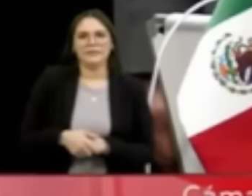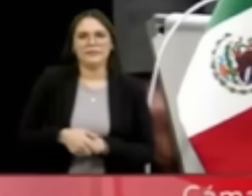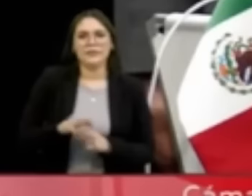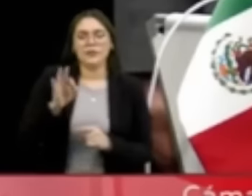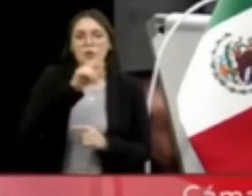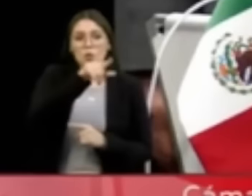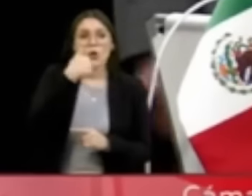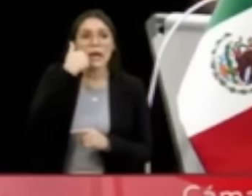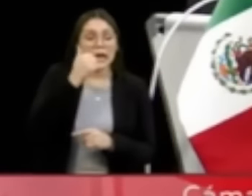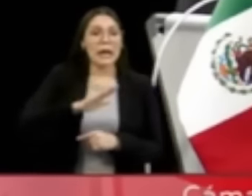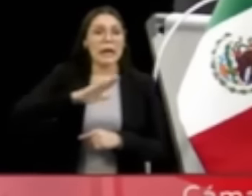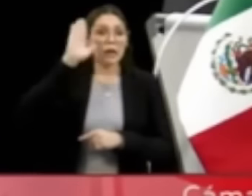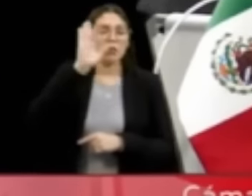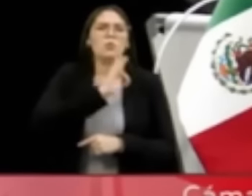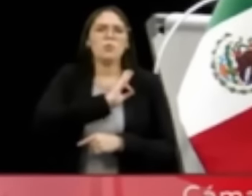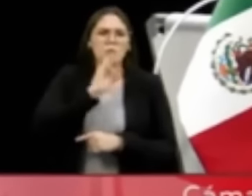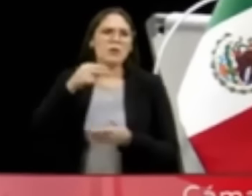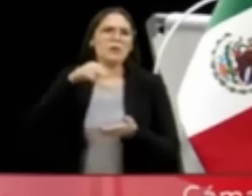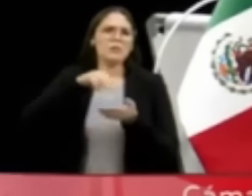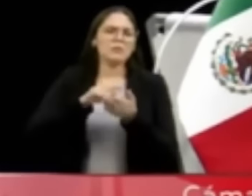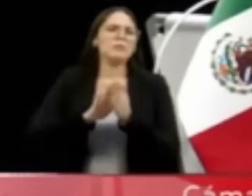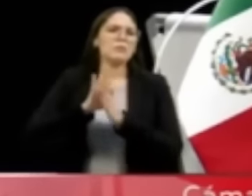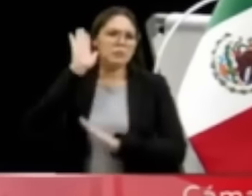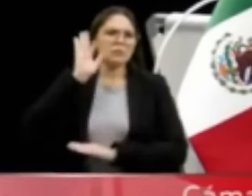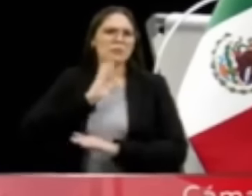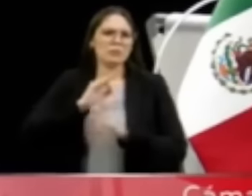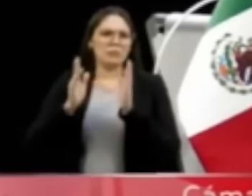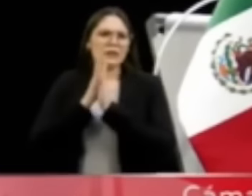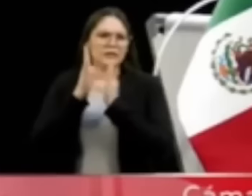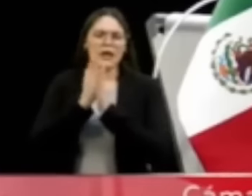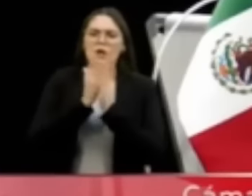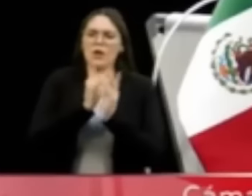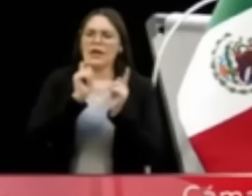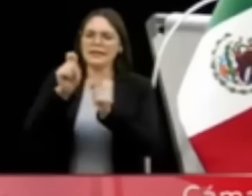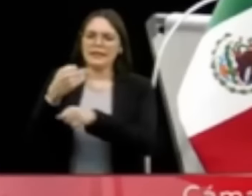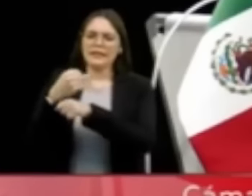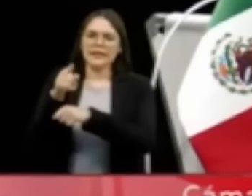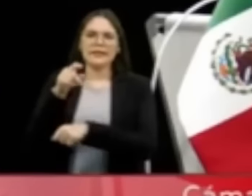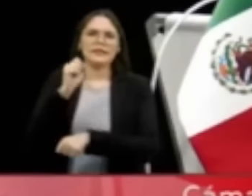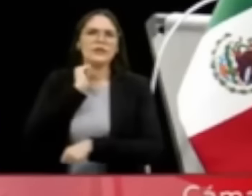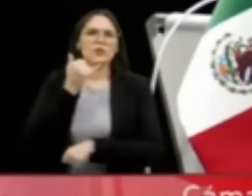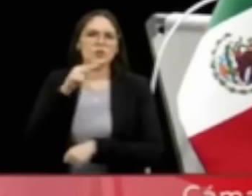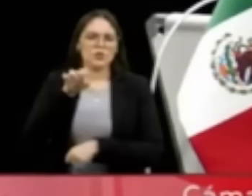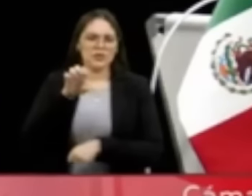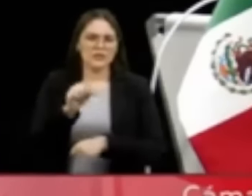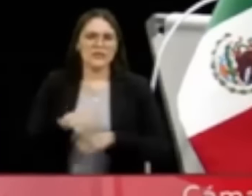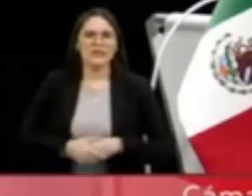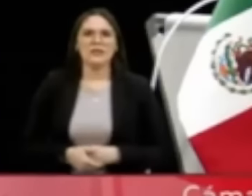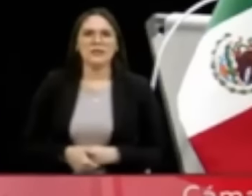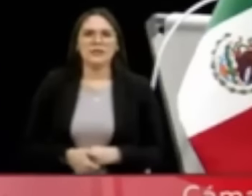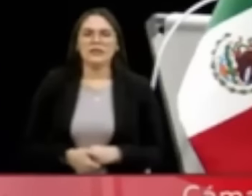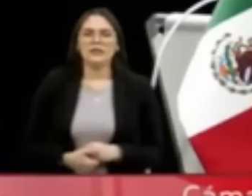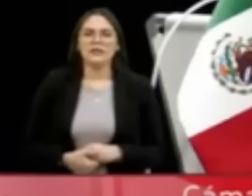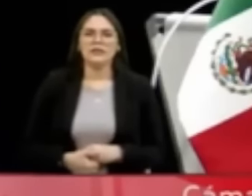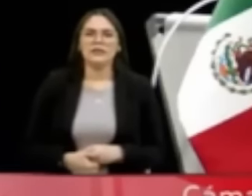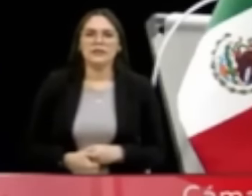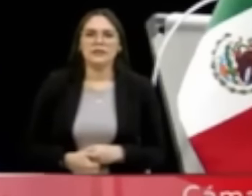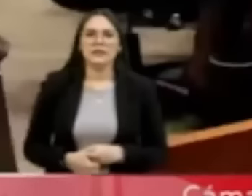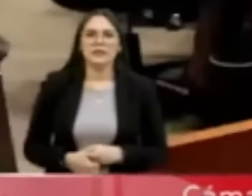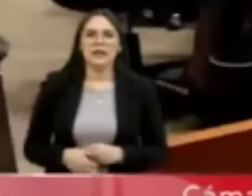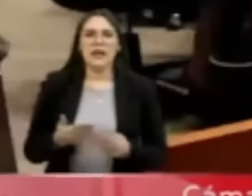decir algo tiene en la tribuna. Tiene el uso de la palabra el senador Yunes. Lamento este nivel